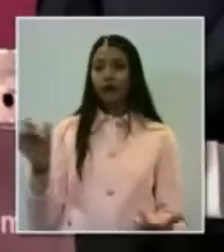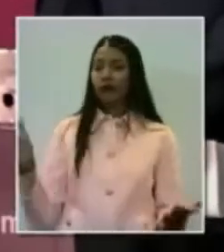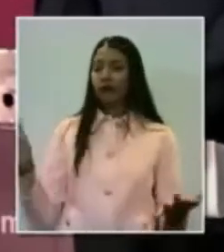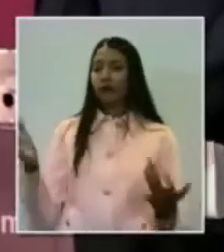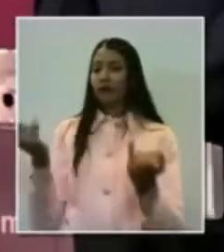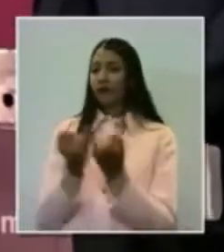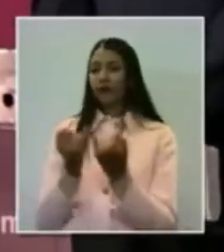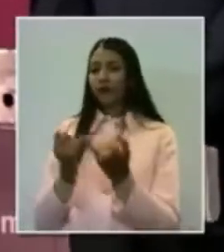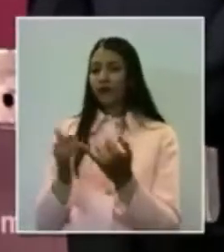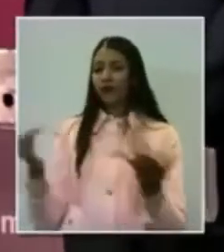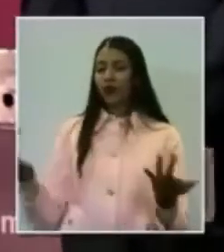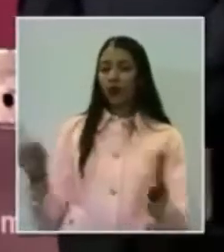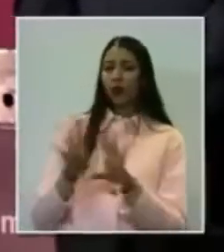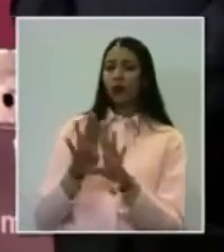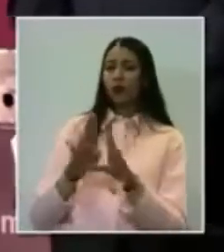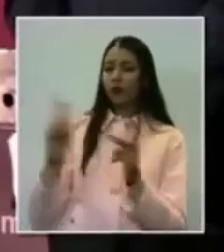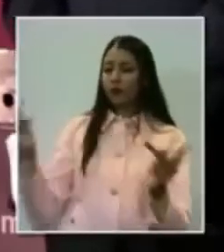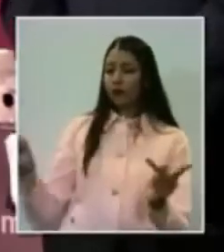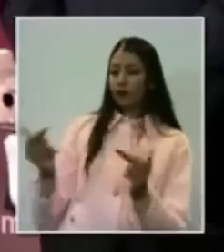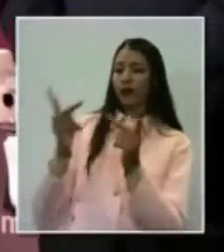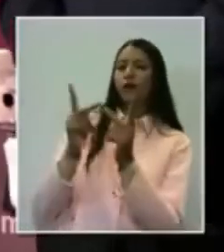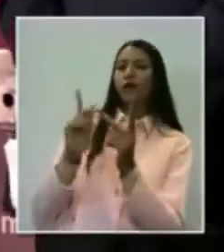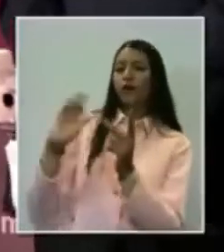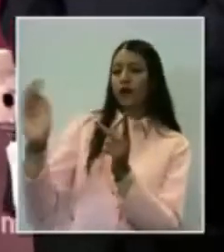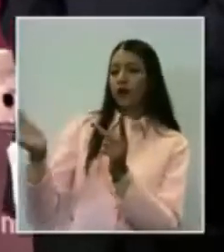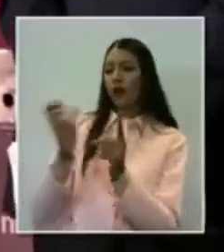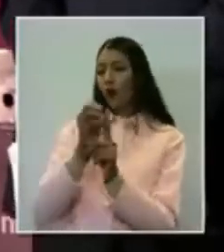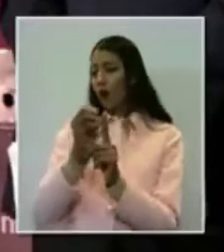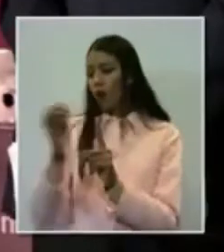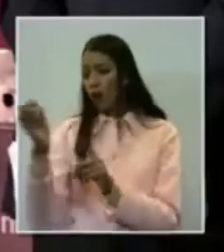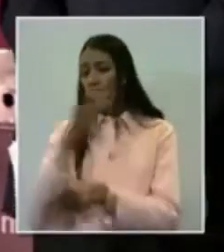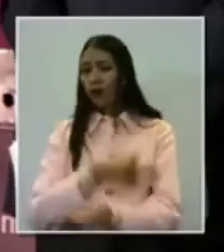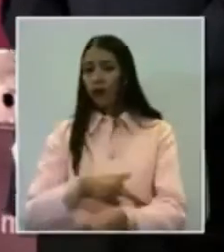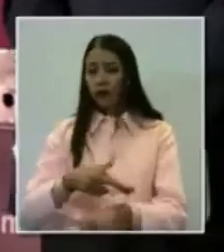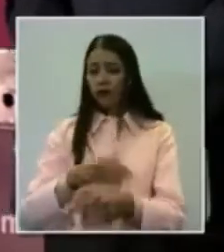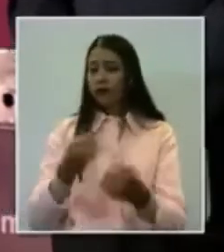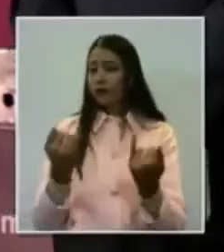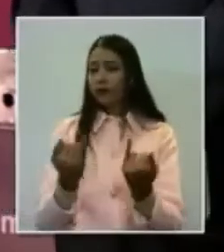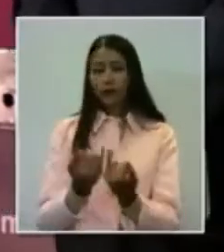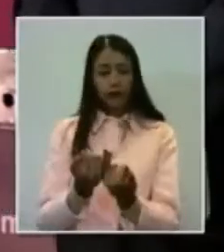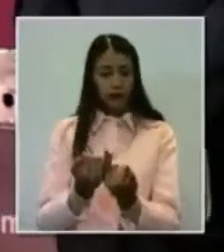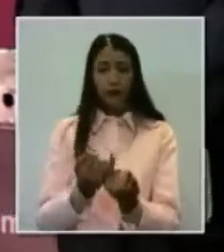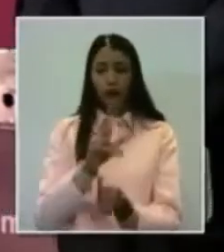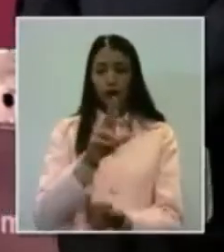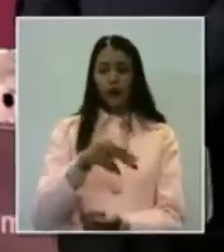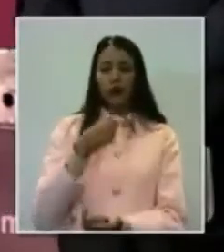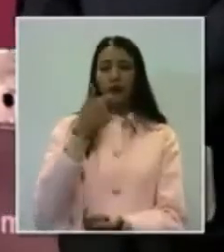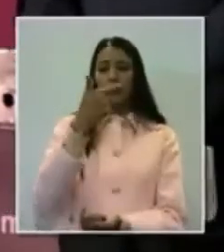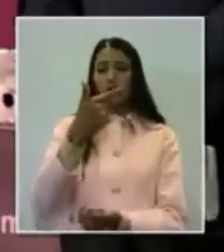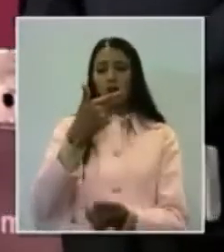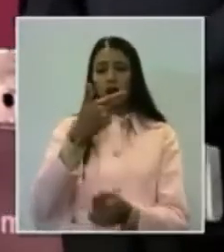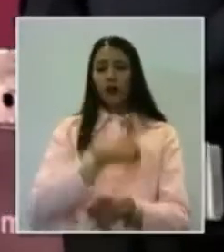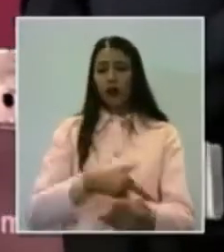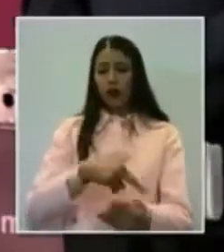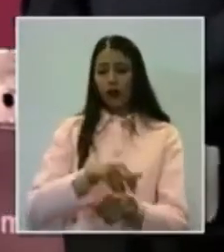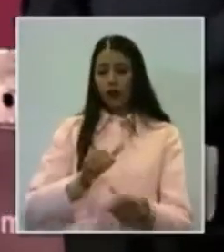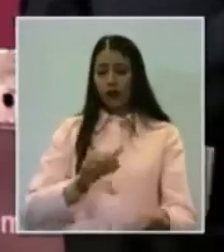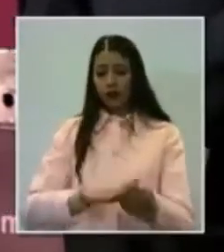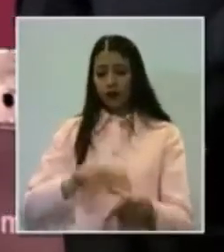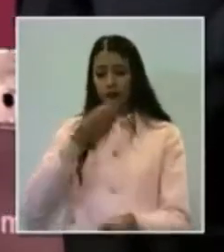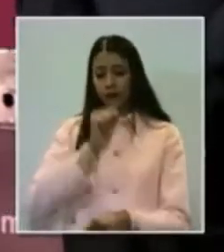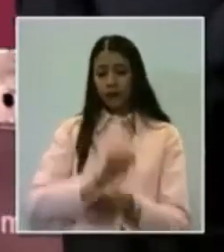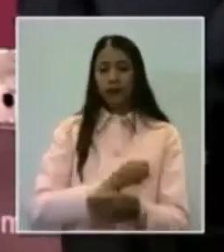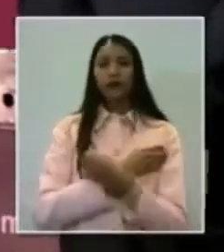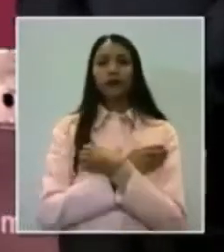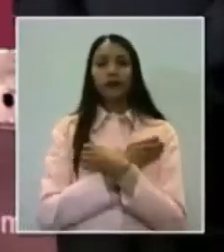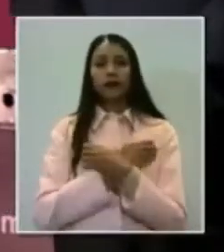federalización, desde el reordenamiento de los trámites o los procesos. Tenemos 87 procesos administrativos en la Secretaría de Educación